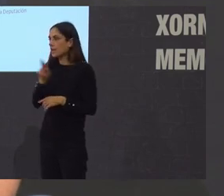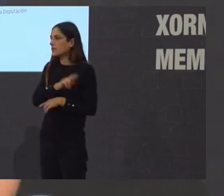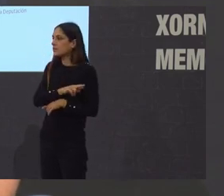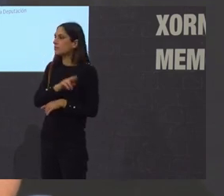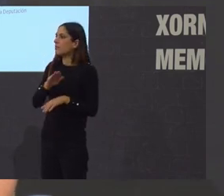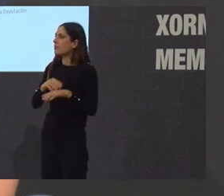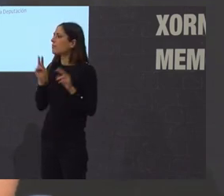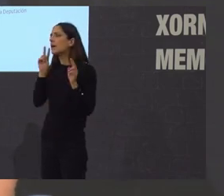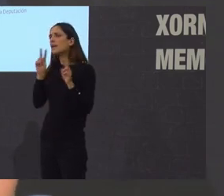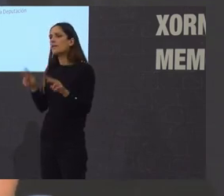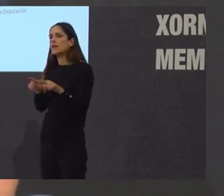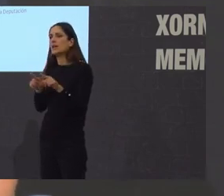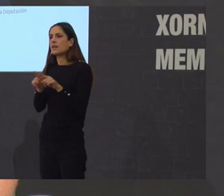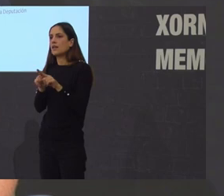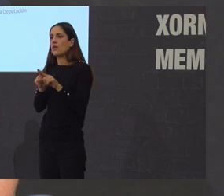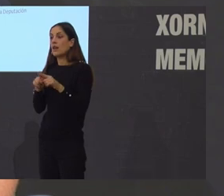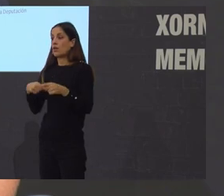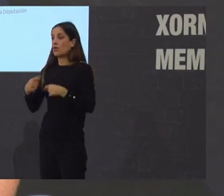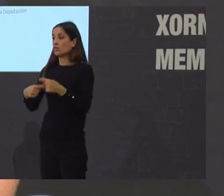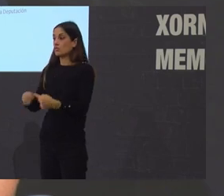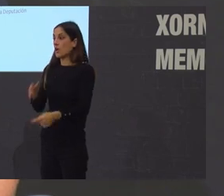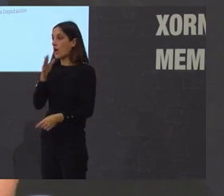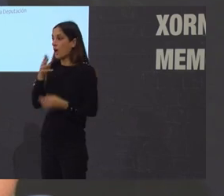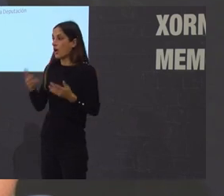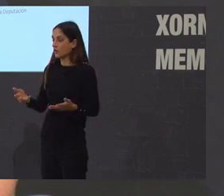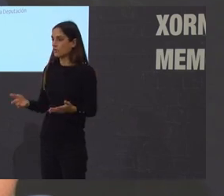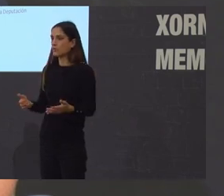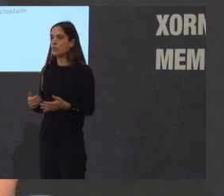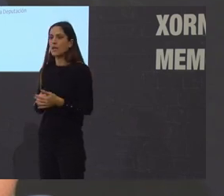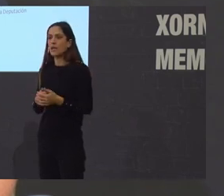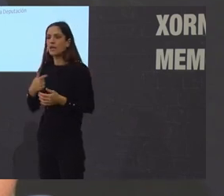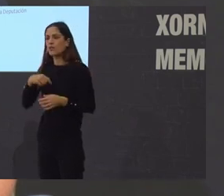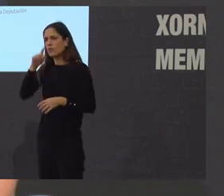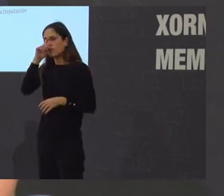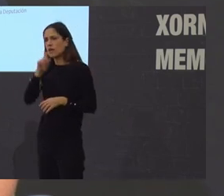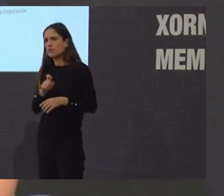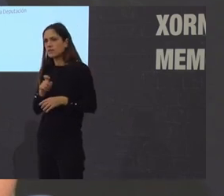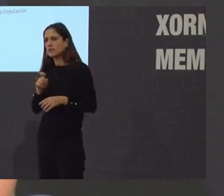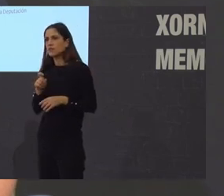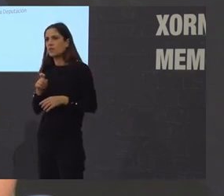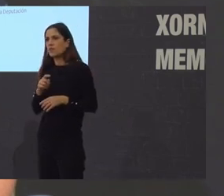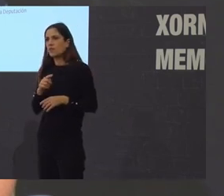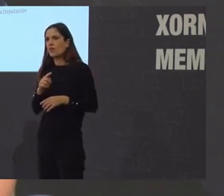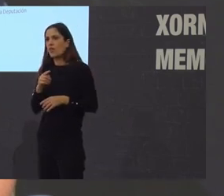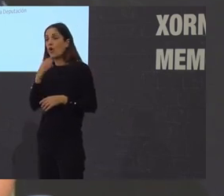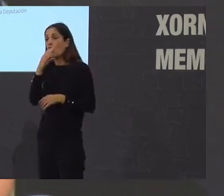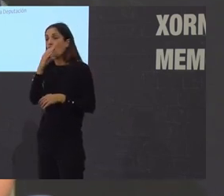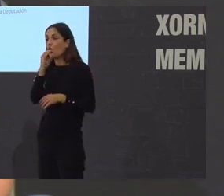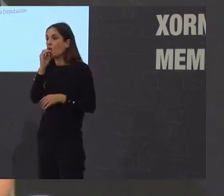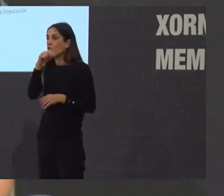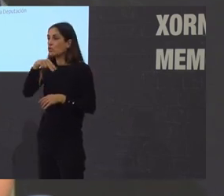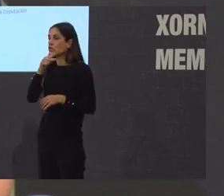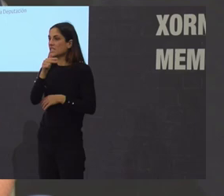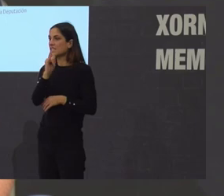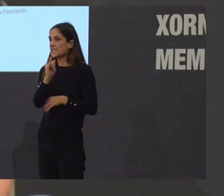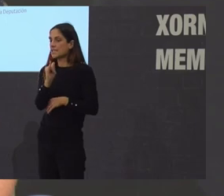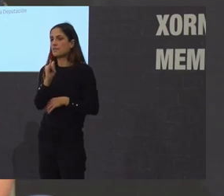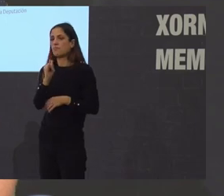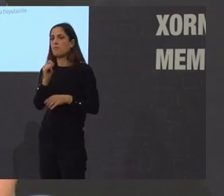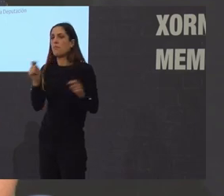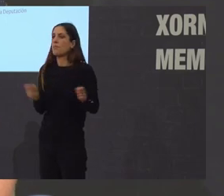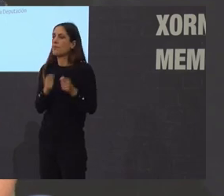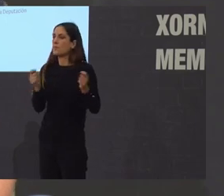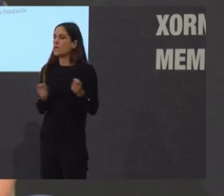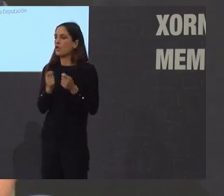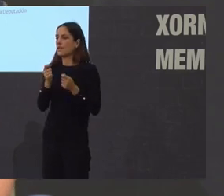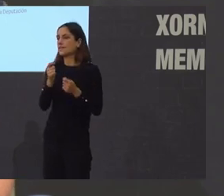ver la pervivencia de ese legado en el presente. Me acuerdo que me contaba Conchi Cejudo, que era una periodista de la cadena SER que se dedicaba a